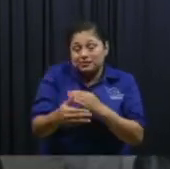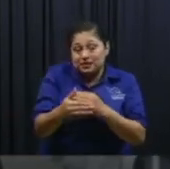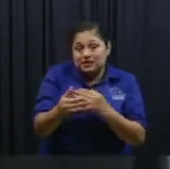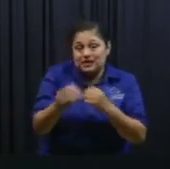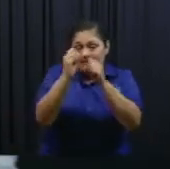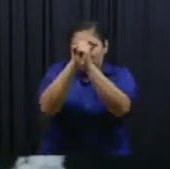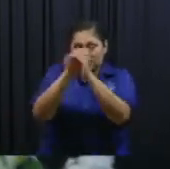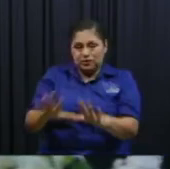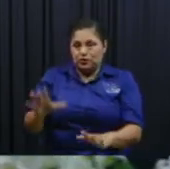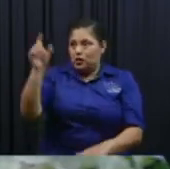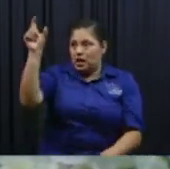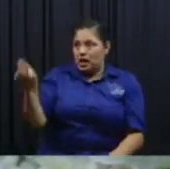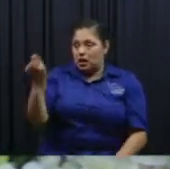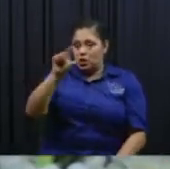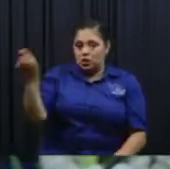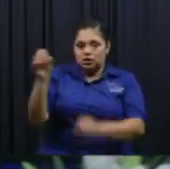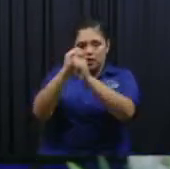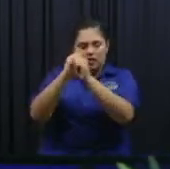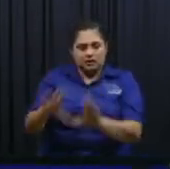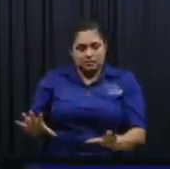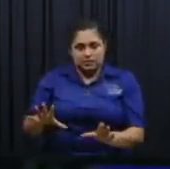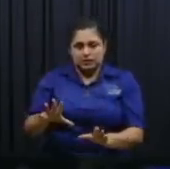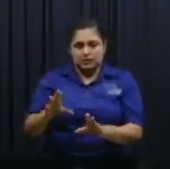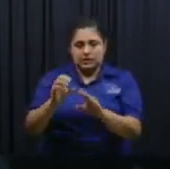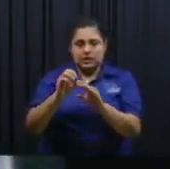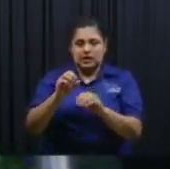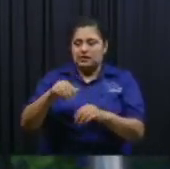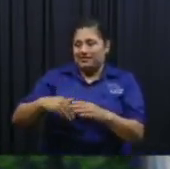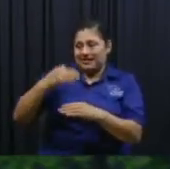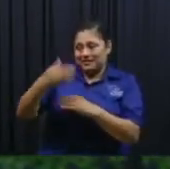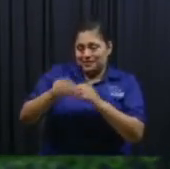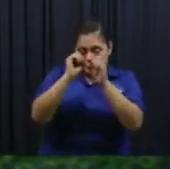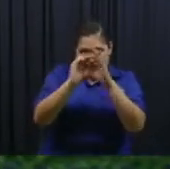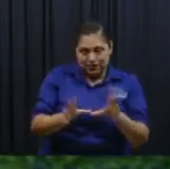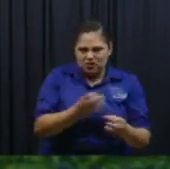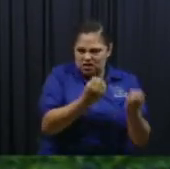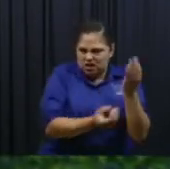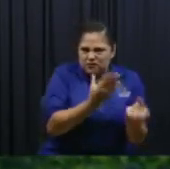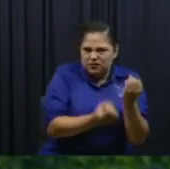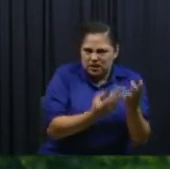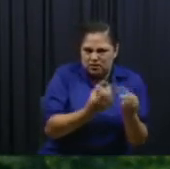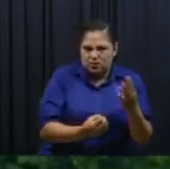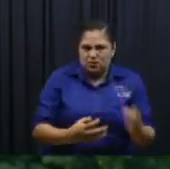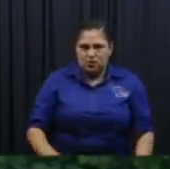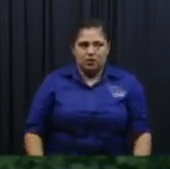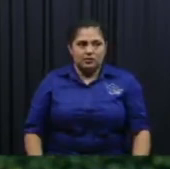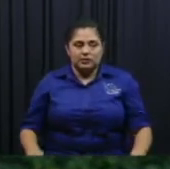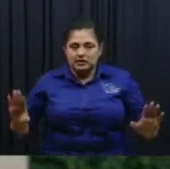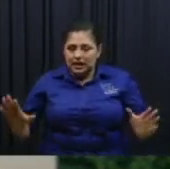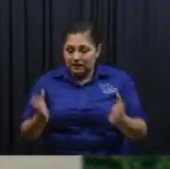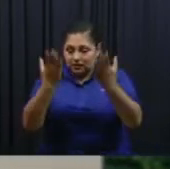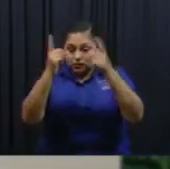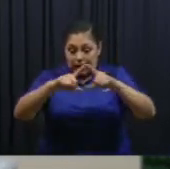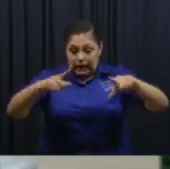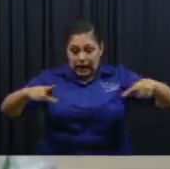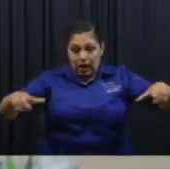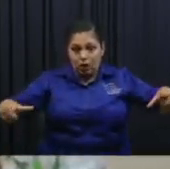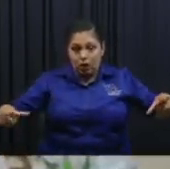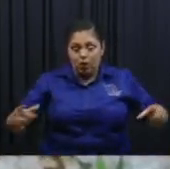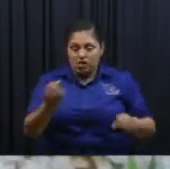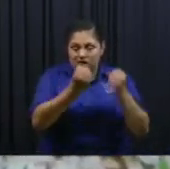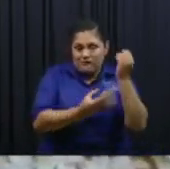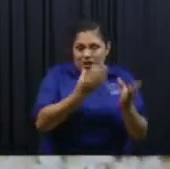cruz después lo venció en el infierno se levantó después del del lago de fuego el señor y entonces